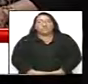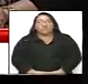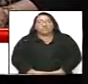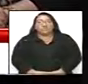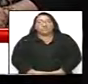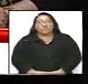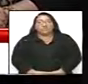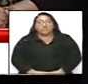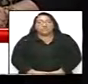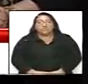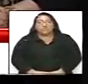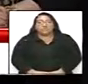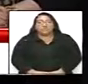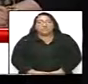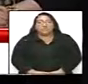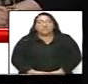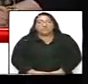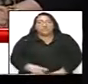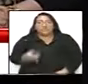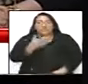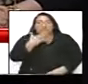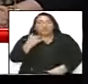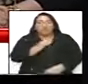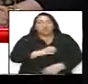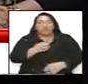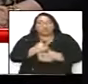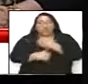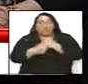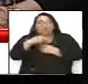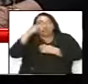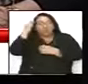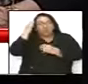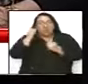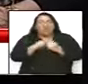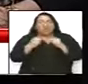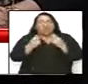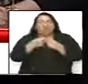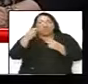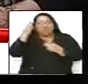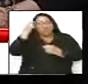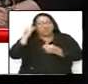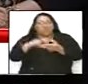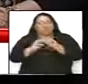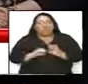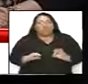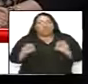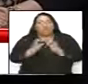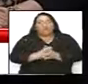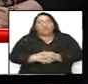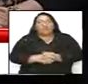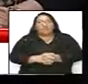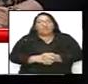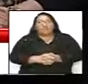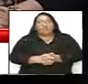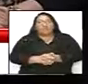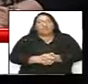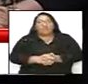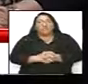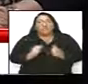mejor conducta política en el Perú con respecto a los partidos políticos. Es un tema importantísimo y relacionado con el